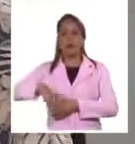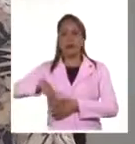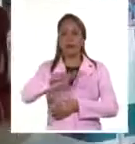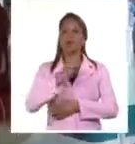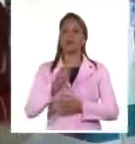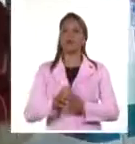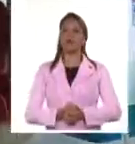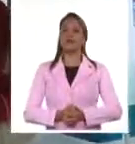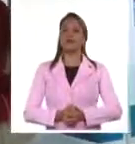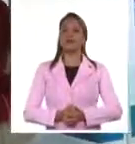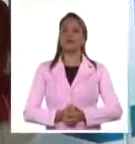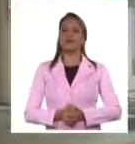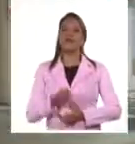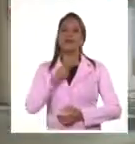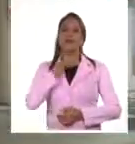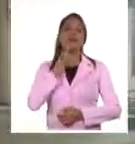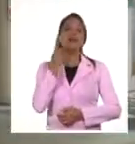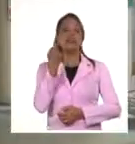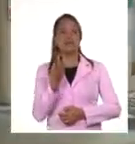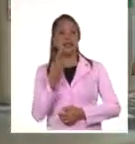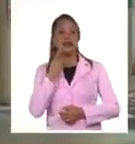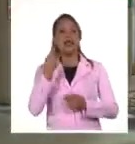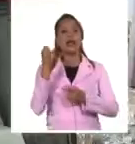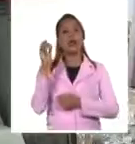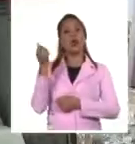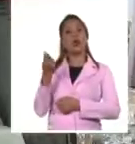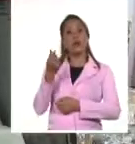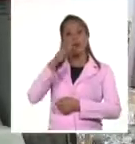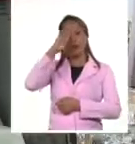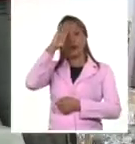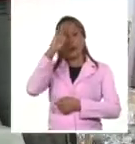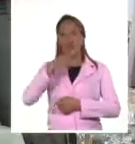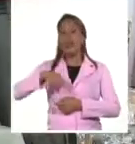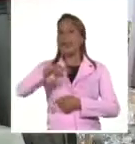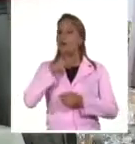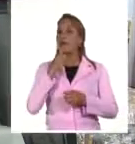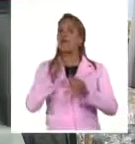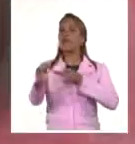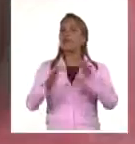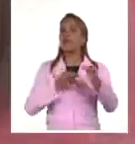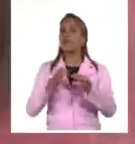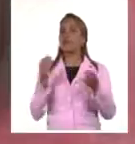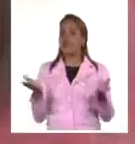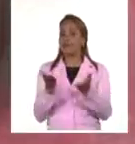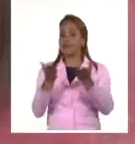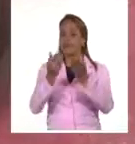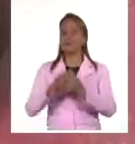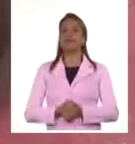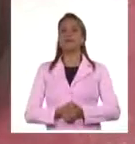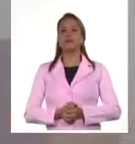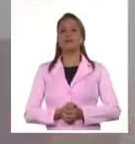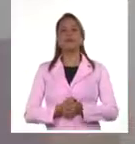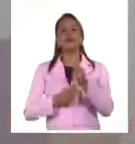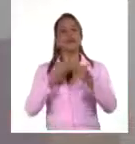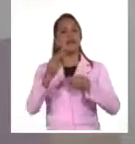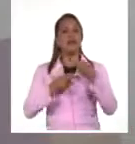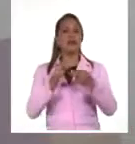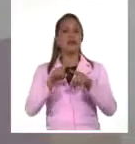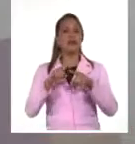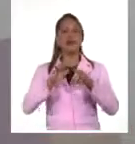a la población. Si una necesidad tiene hoy la economía cubana es que todas sus partes funcionen sinérgicamente. No poco se ha hecho para sacar